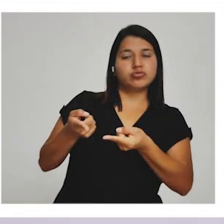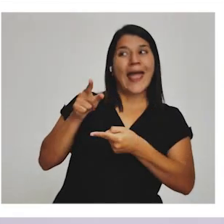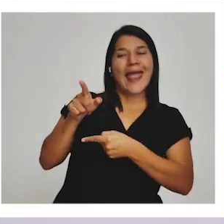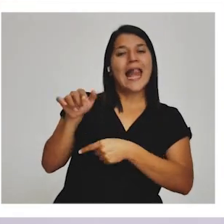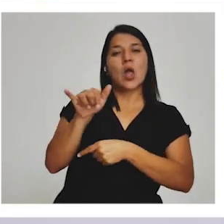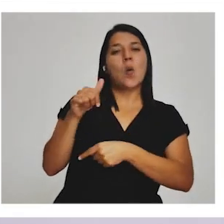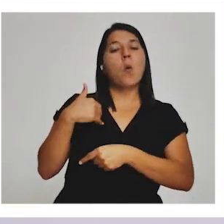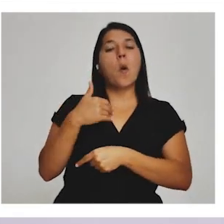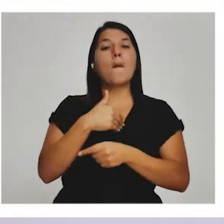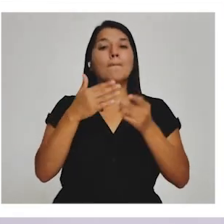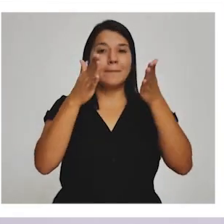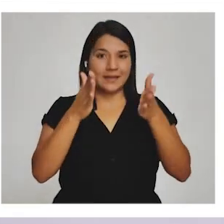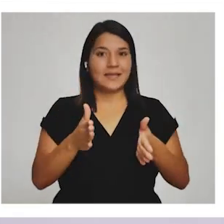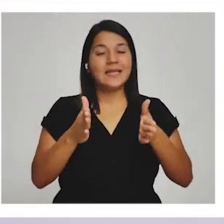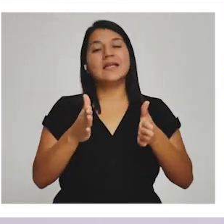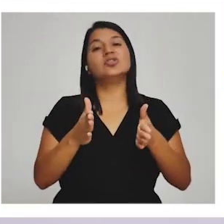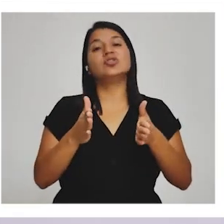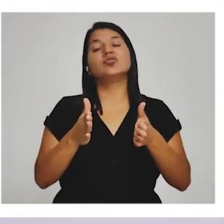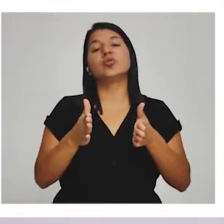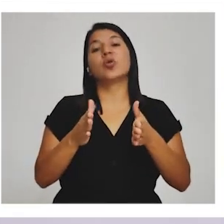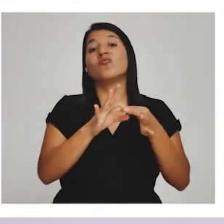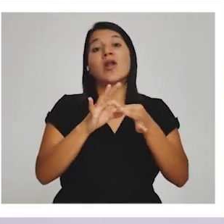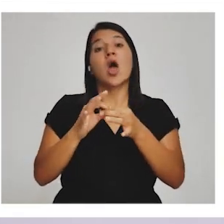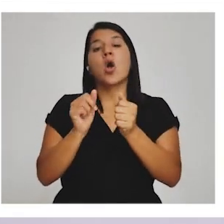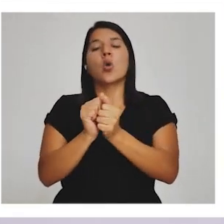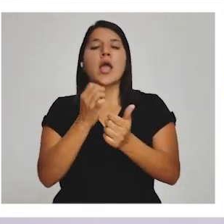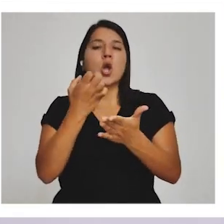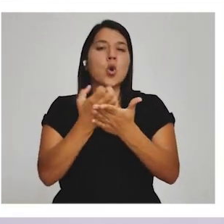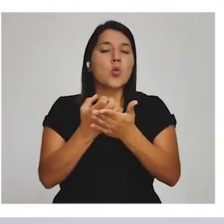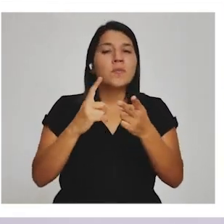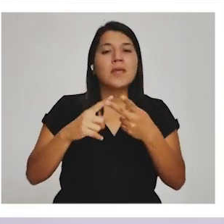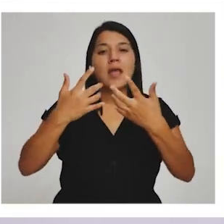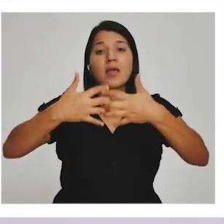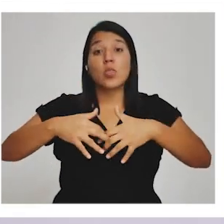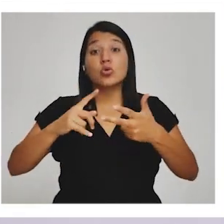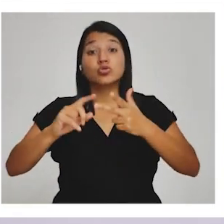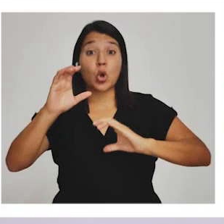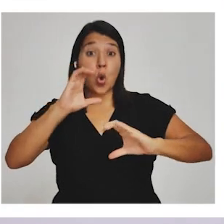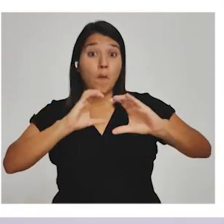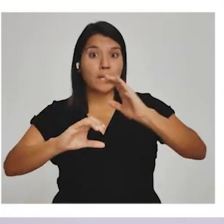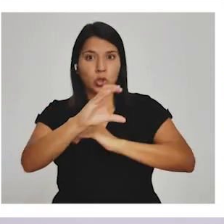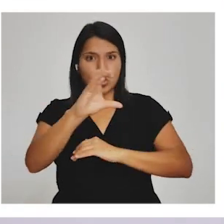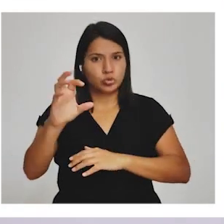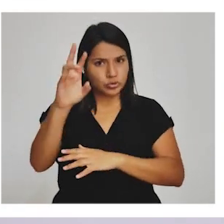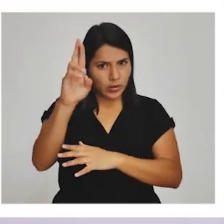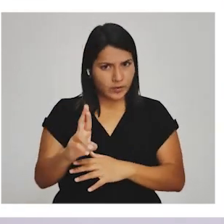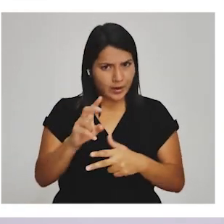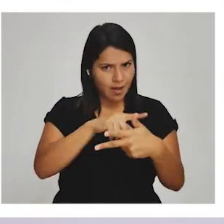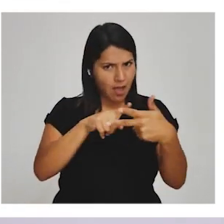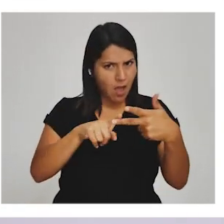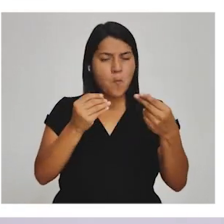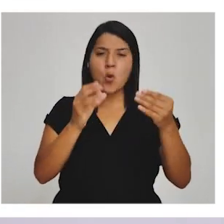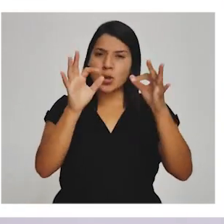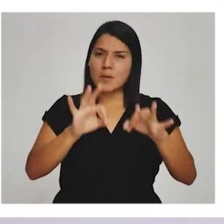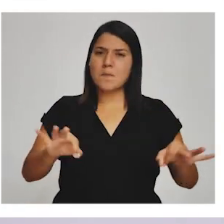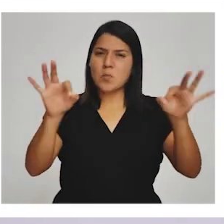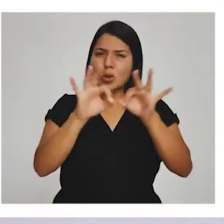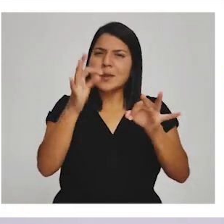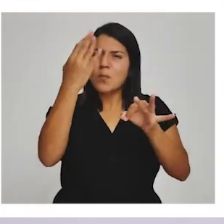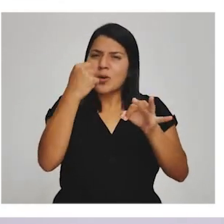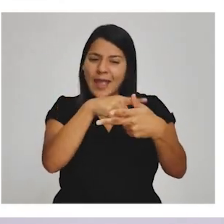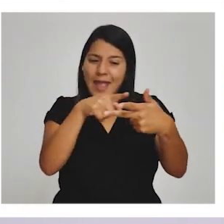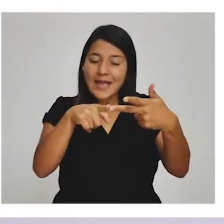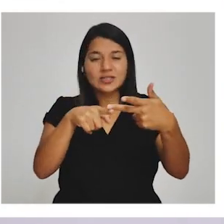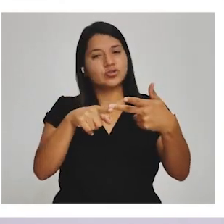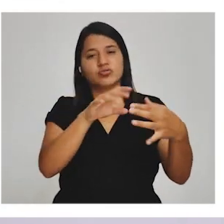cara a la economía, a la industria, al comercio de nuestro país, que es tan importante porque eso a todos nos afecta a los costarricenses. Entonces, muchas gracias,